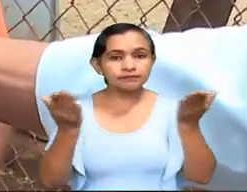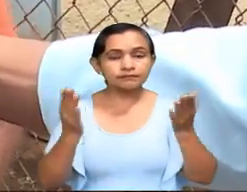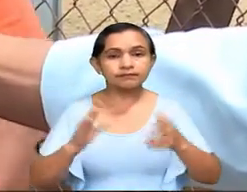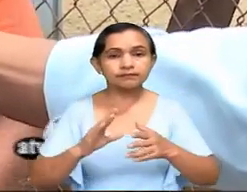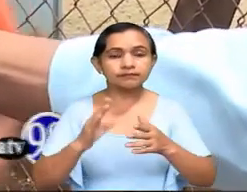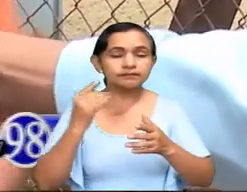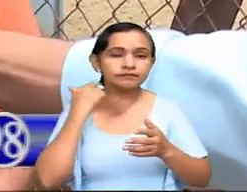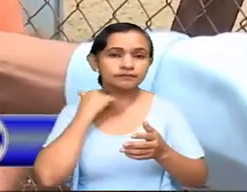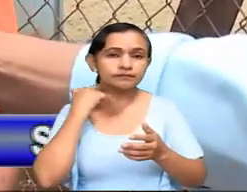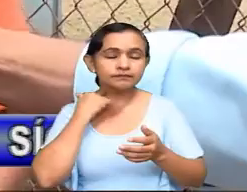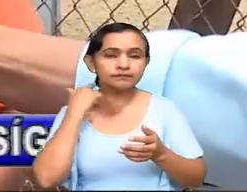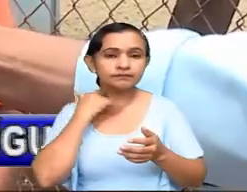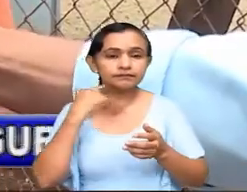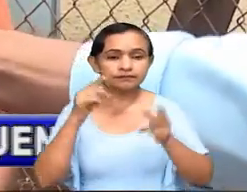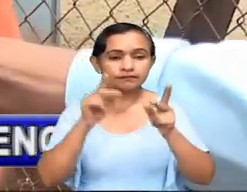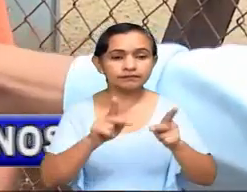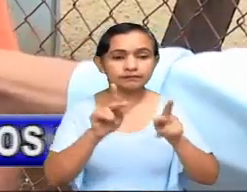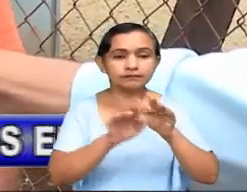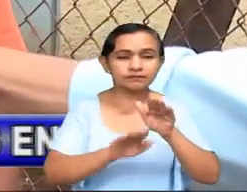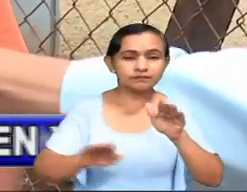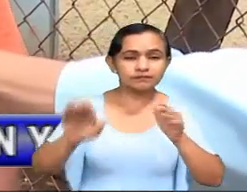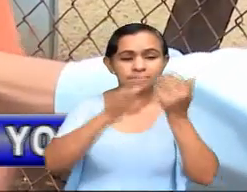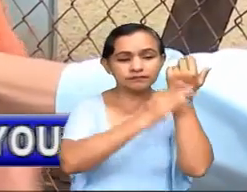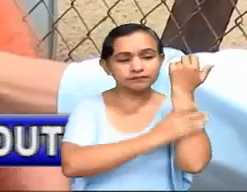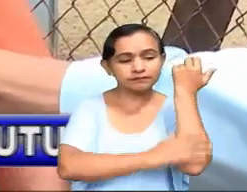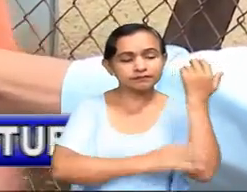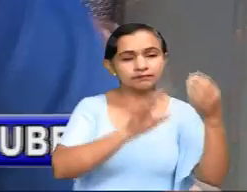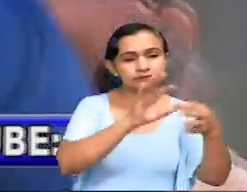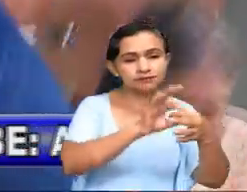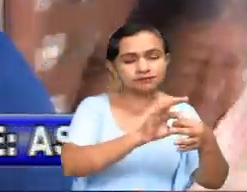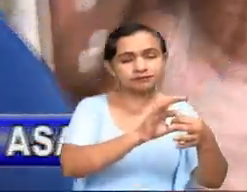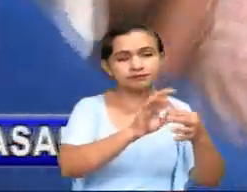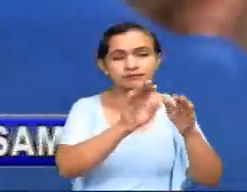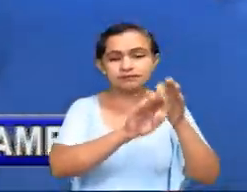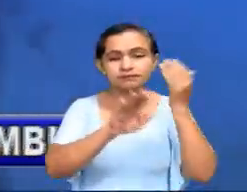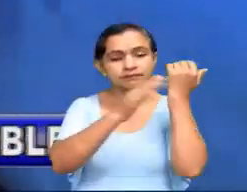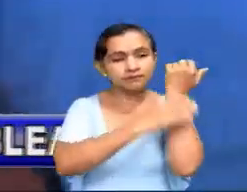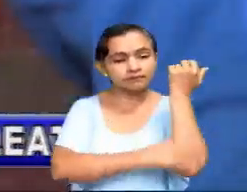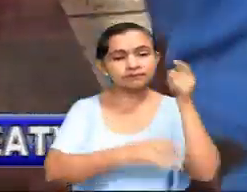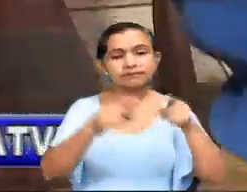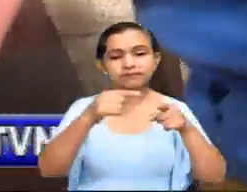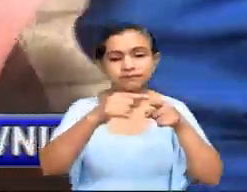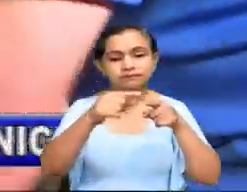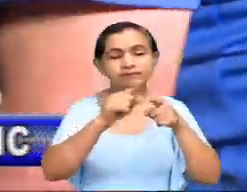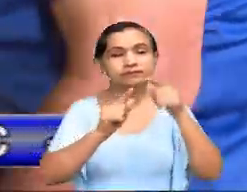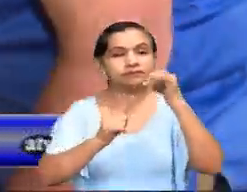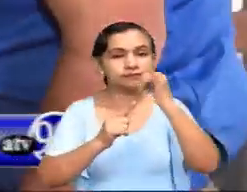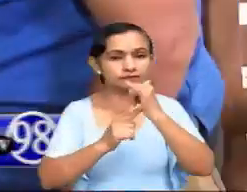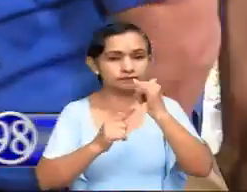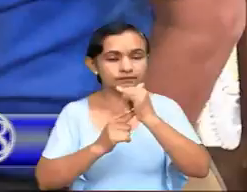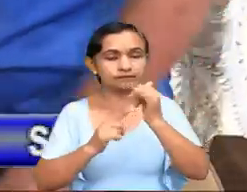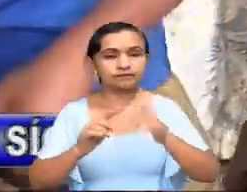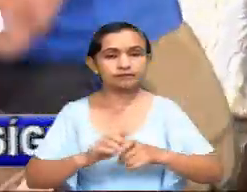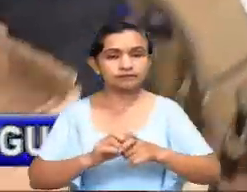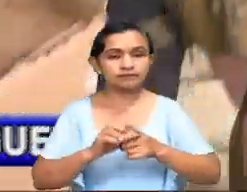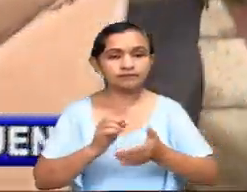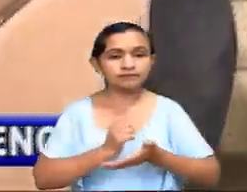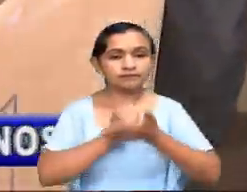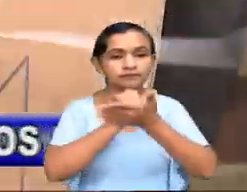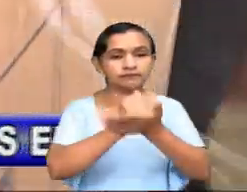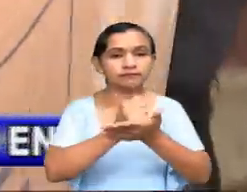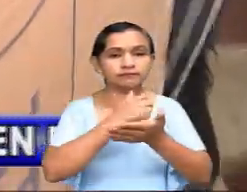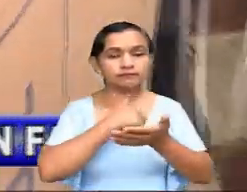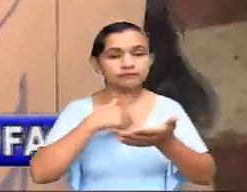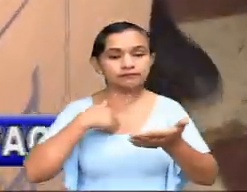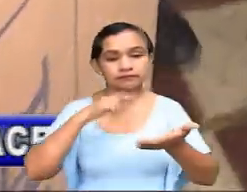de siempre estar con la gente más necesitada, más pobre del municipio de Tipitapa. El beneficio recibido es